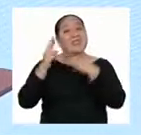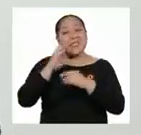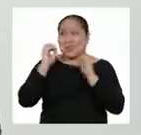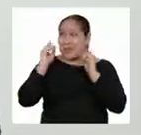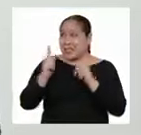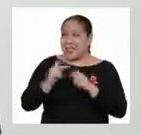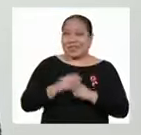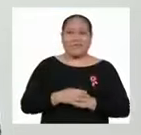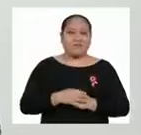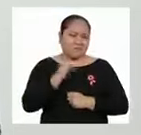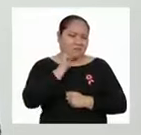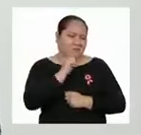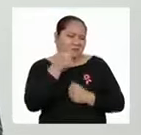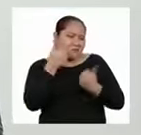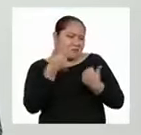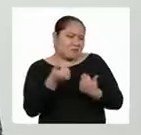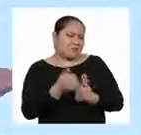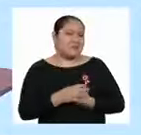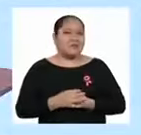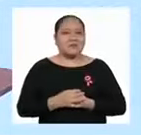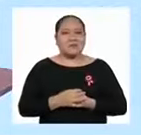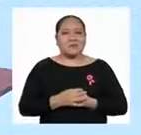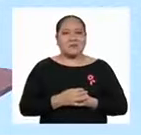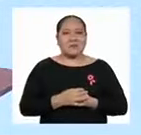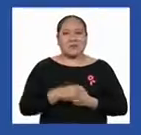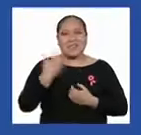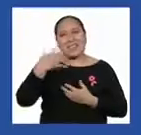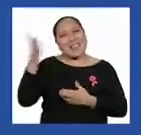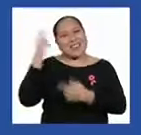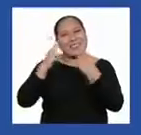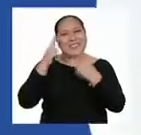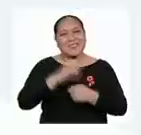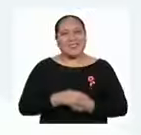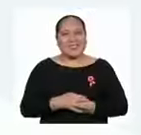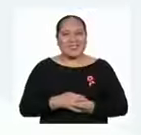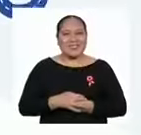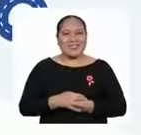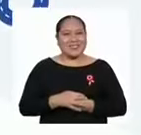¿Le parece? ¿Cómo no, Jonathan? ¡Ya volvemos!